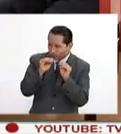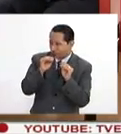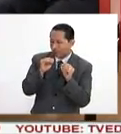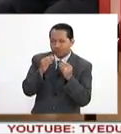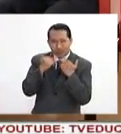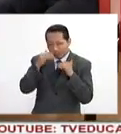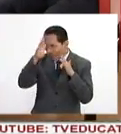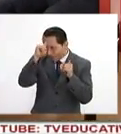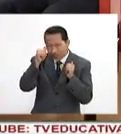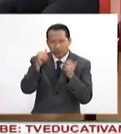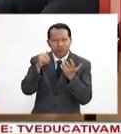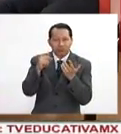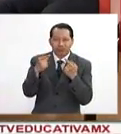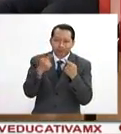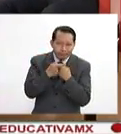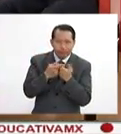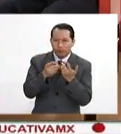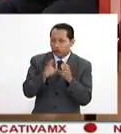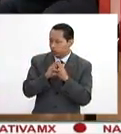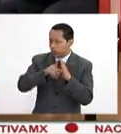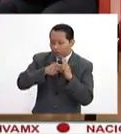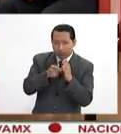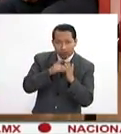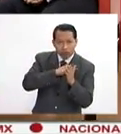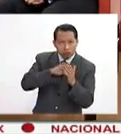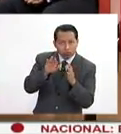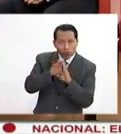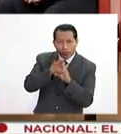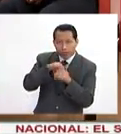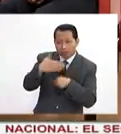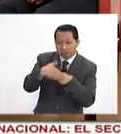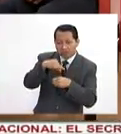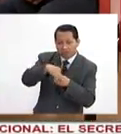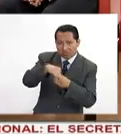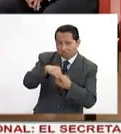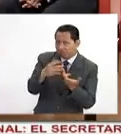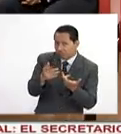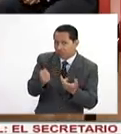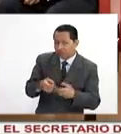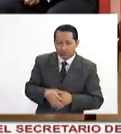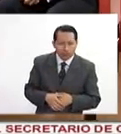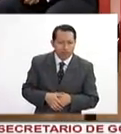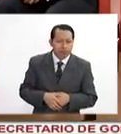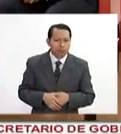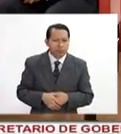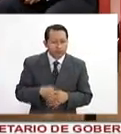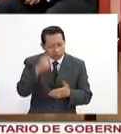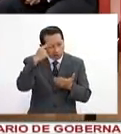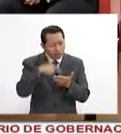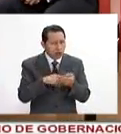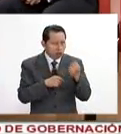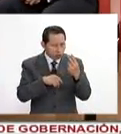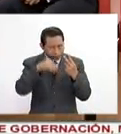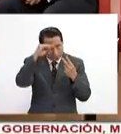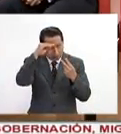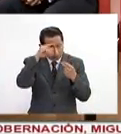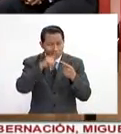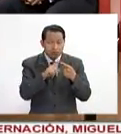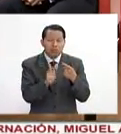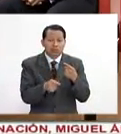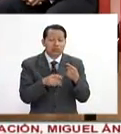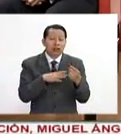acuerdos contundentes, de que volvamos a ver otras elecciones adelantadas en Reino Unido. Pues creo que hay dos consideraciones. La primera,